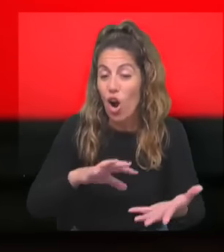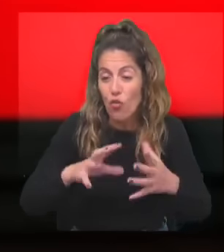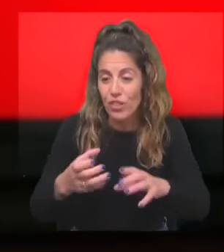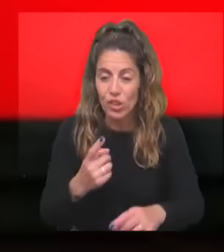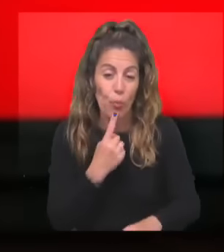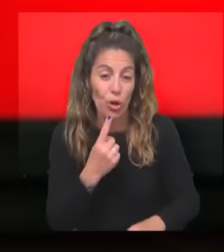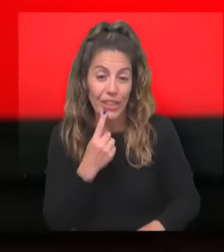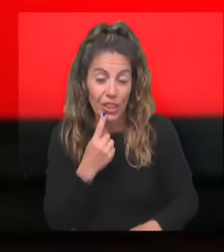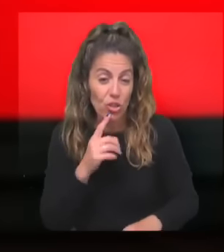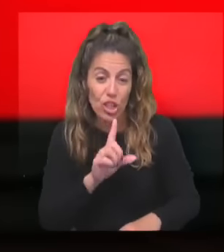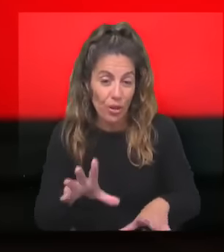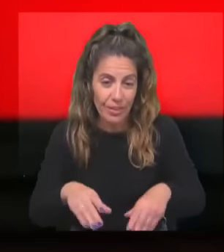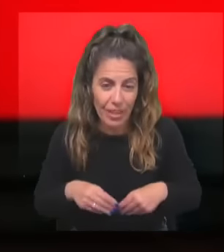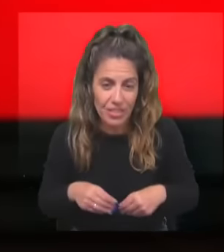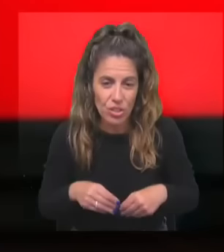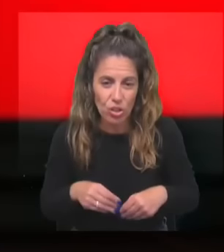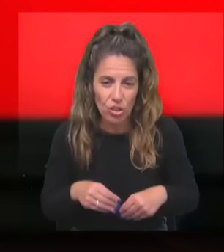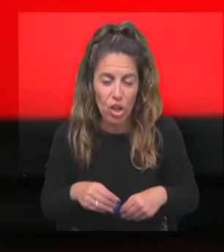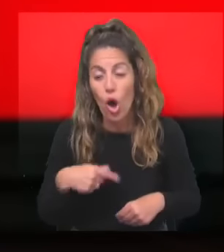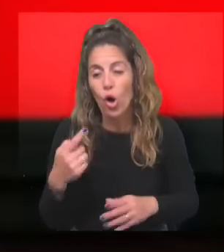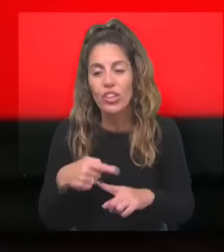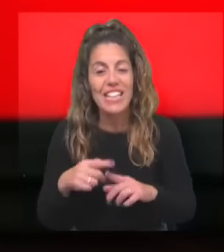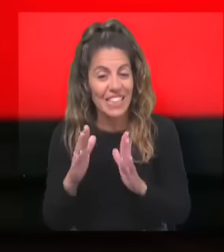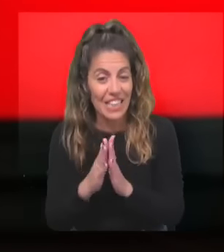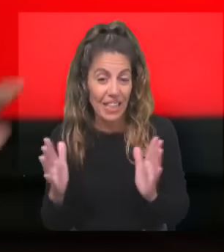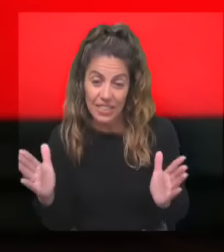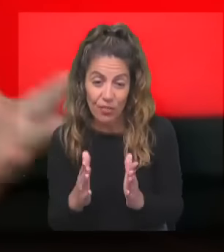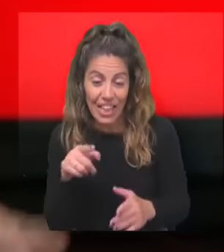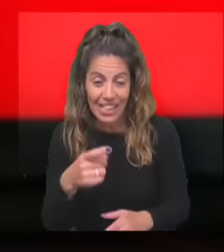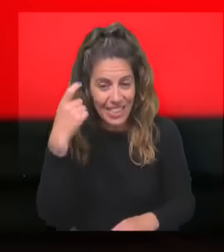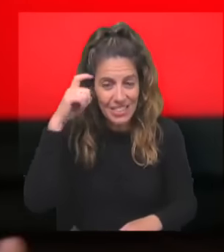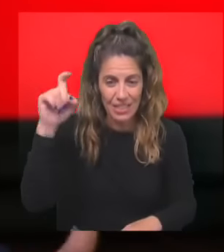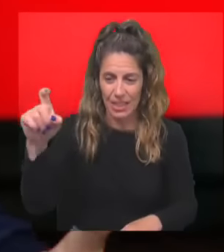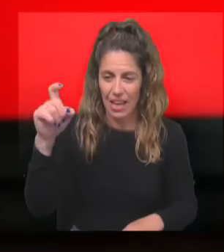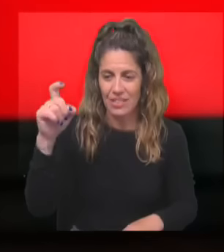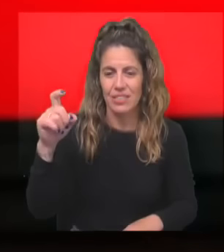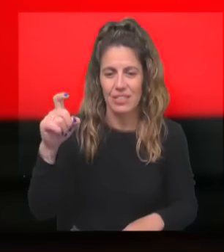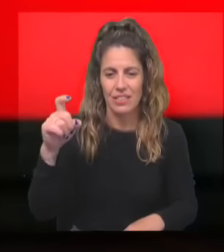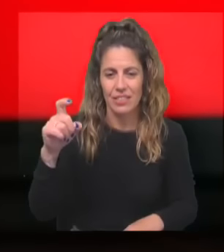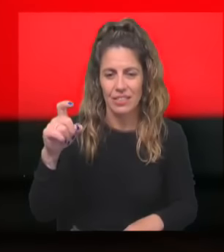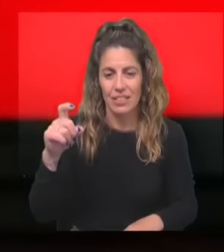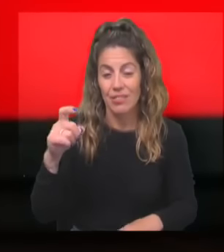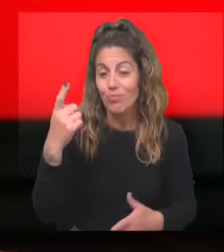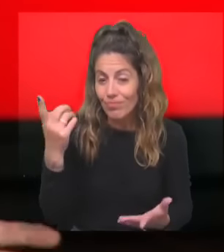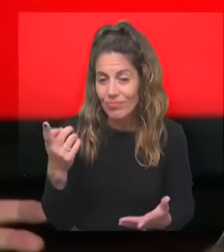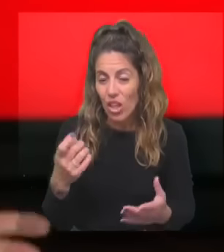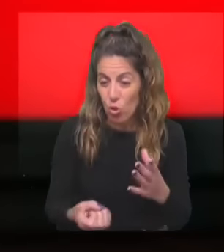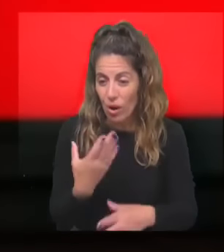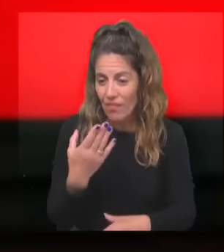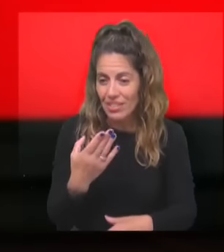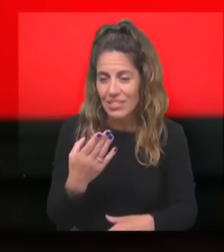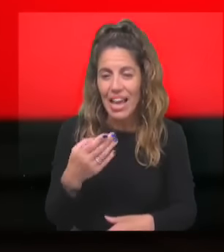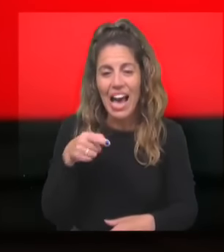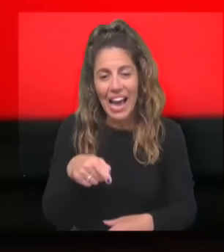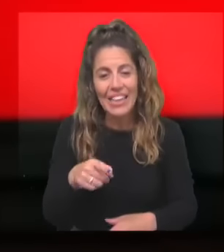y rechazos, digamos, ¿no? Donde hay otras iglesias que se enfrentan a esas ideas, sí, integradoras. Entonces ahí Perico otra vez, ¿no?, da